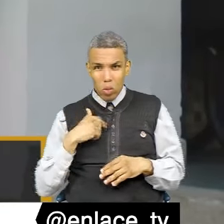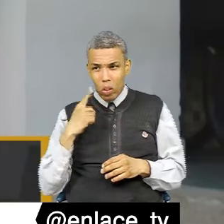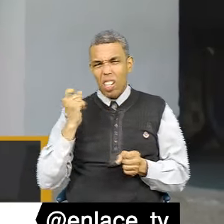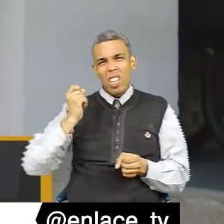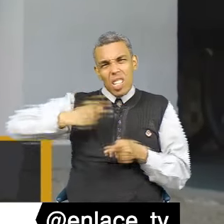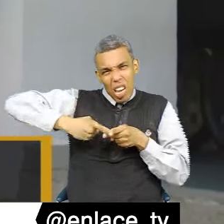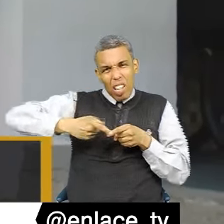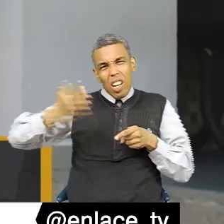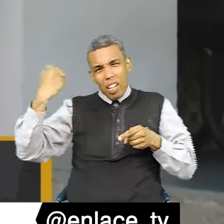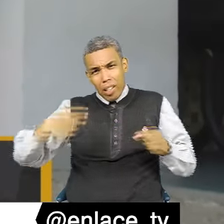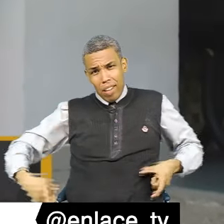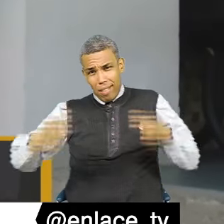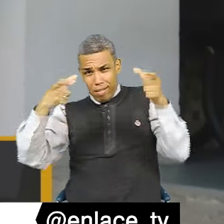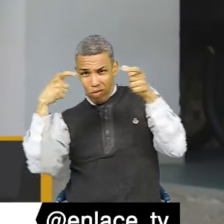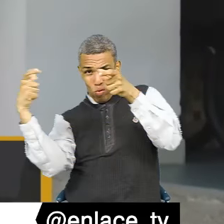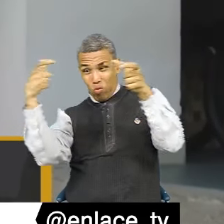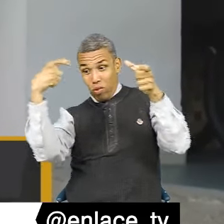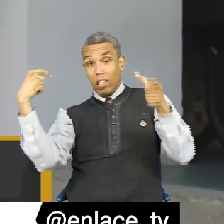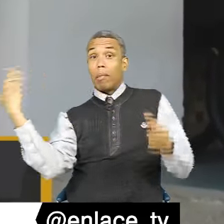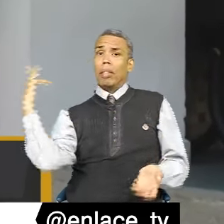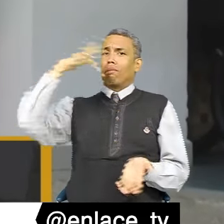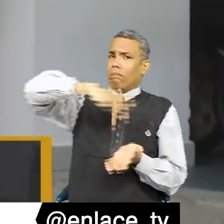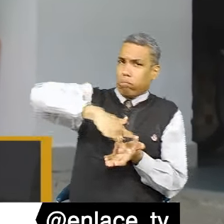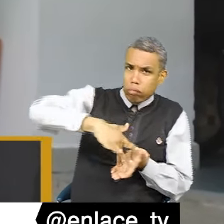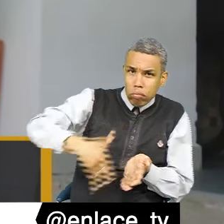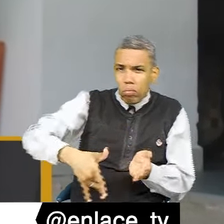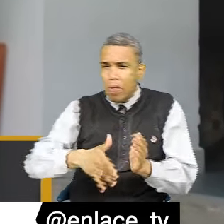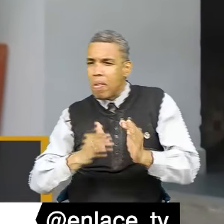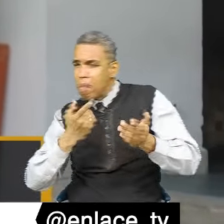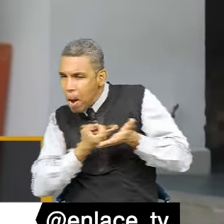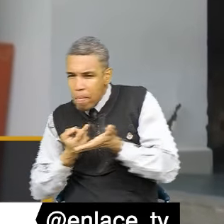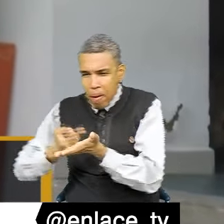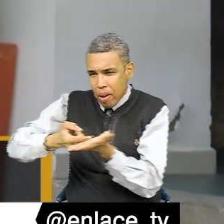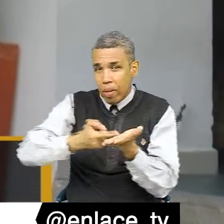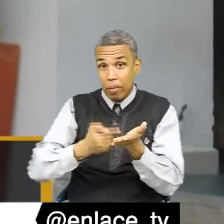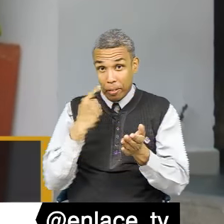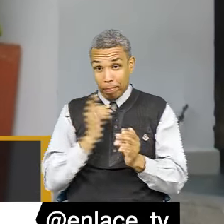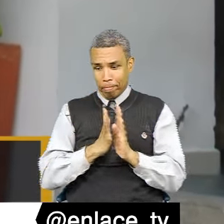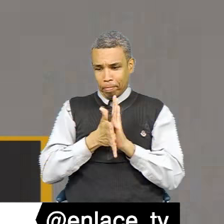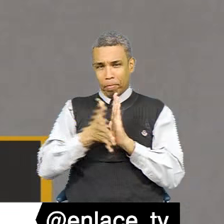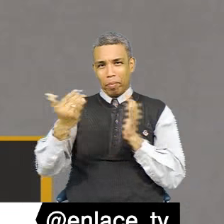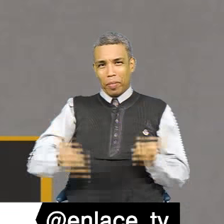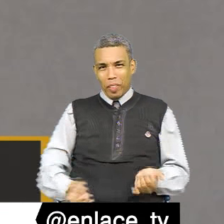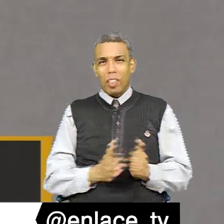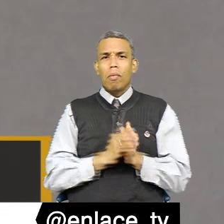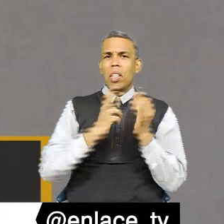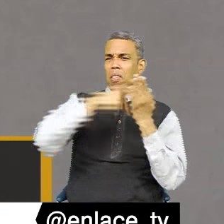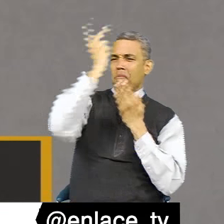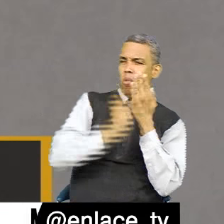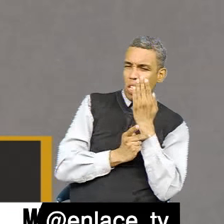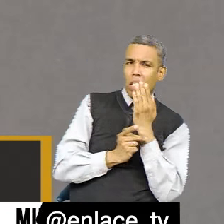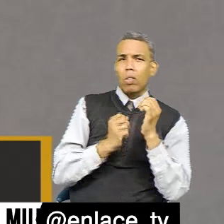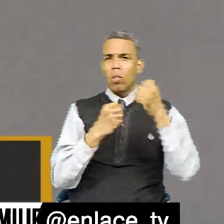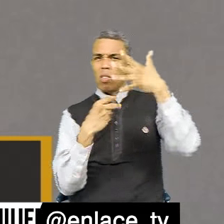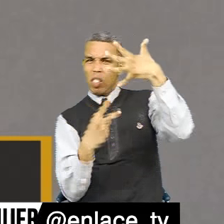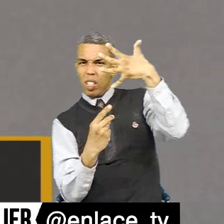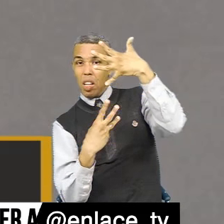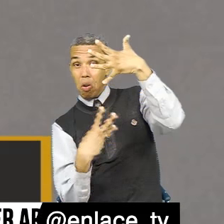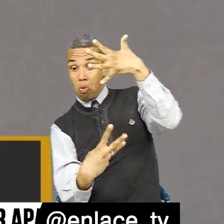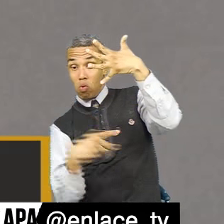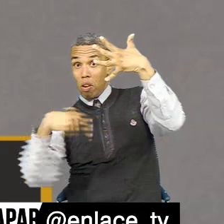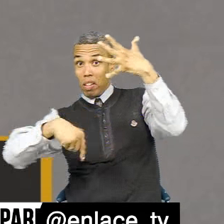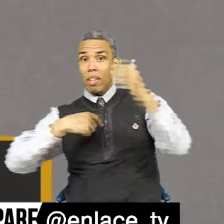de 5 de los 7 u 8 contratos que se van a desarrollar para yacimientos no convencionales, Pedro. Entonces, muy próximos a